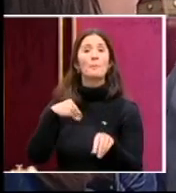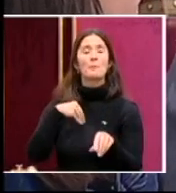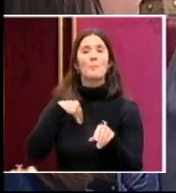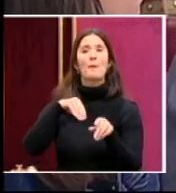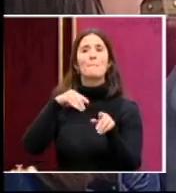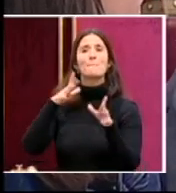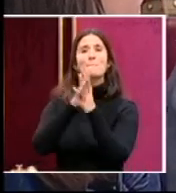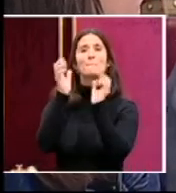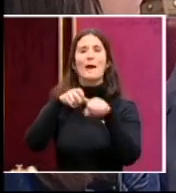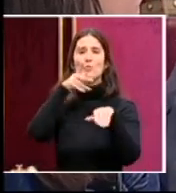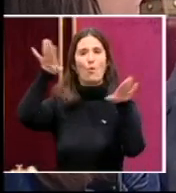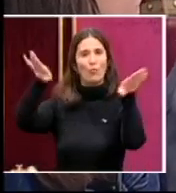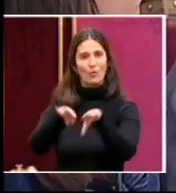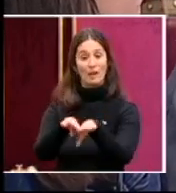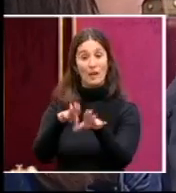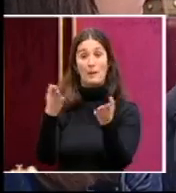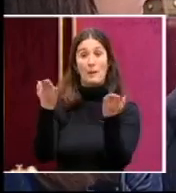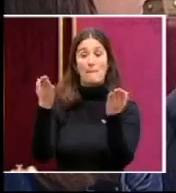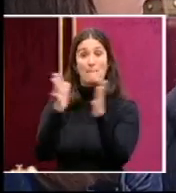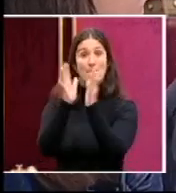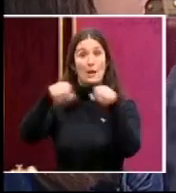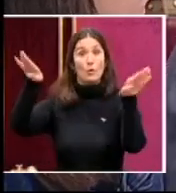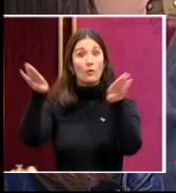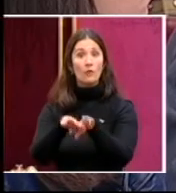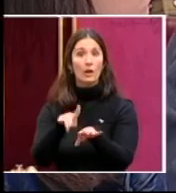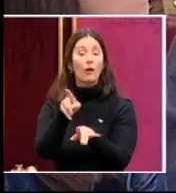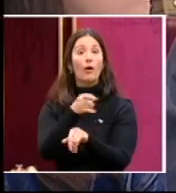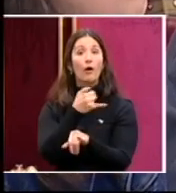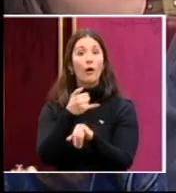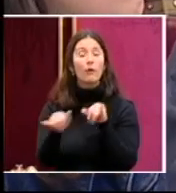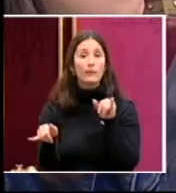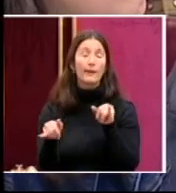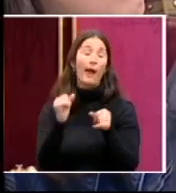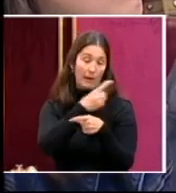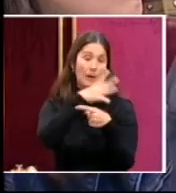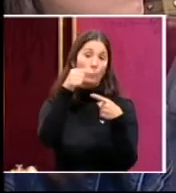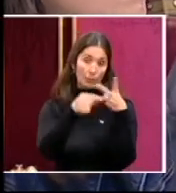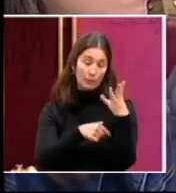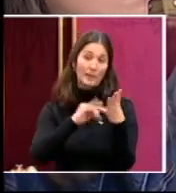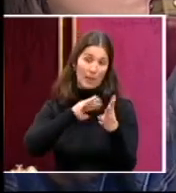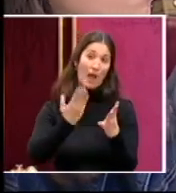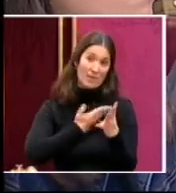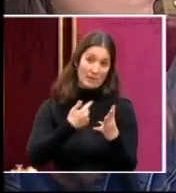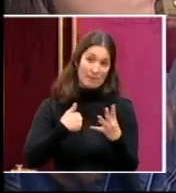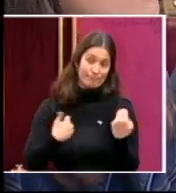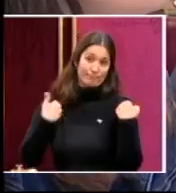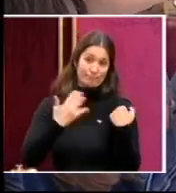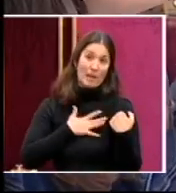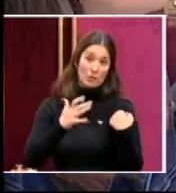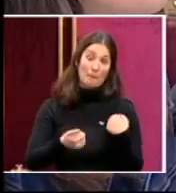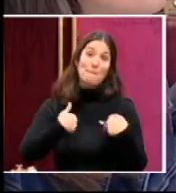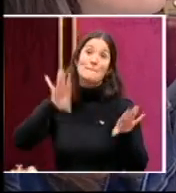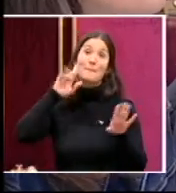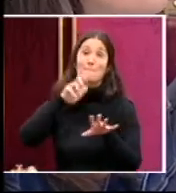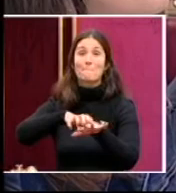la Vega. El pacto por la Vega, al final, hay cuestiones que sí afectan a este ayuntamiento, pero